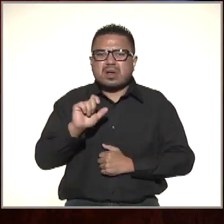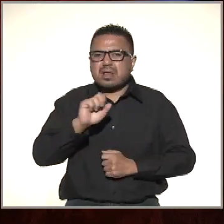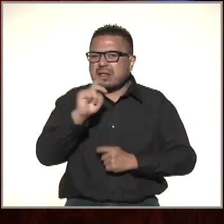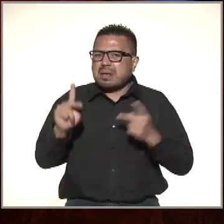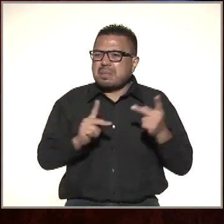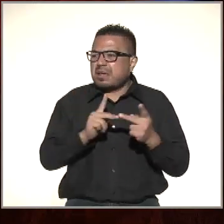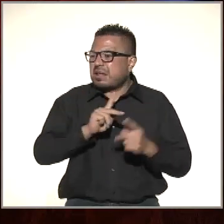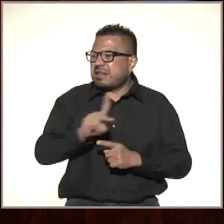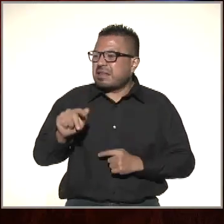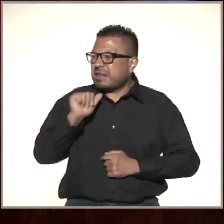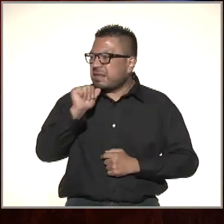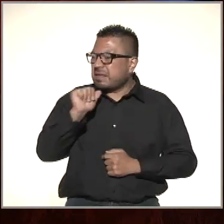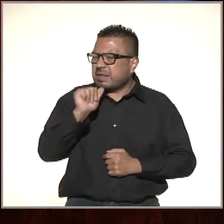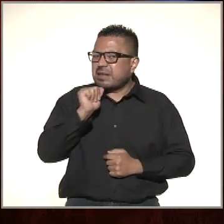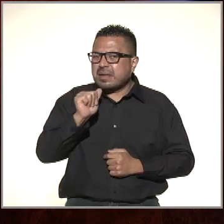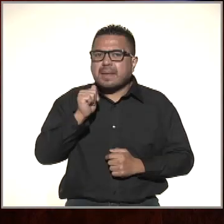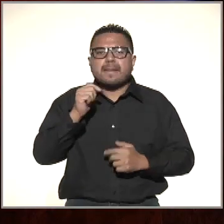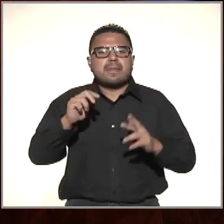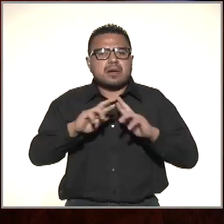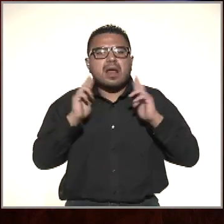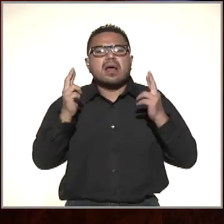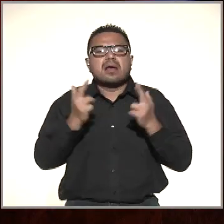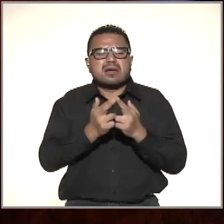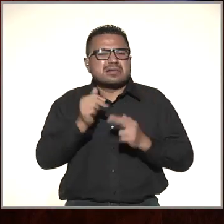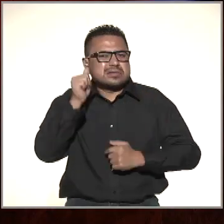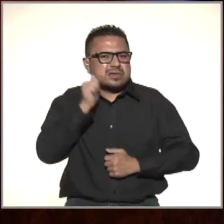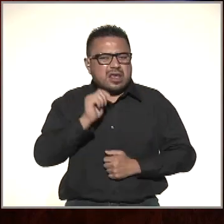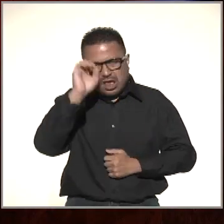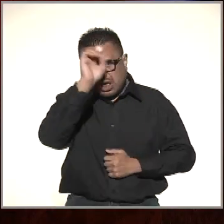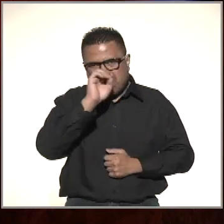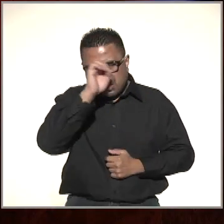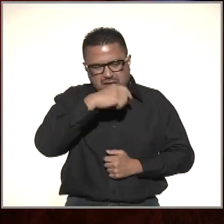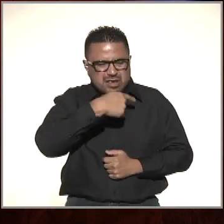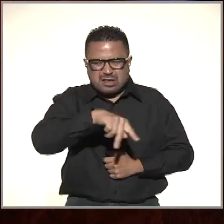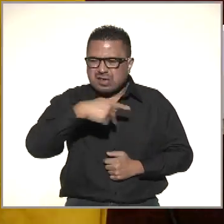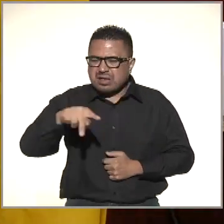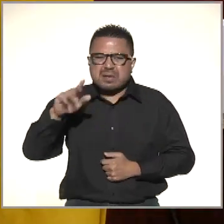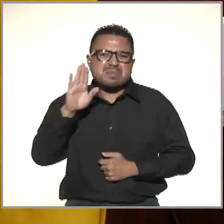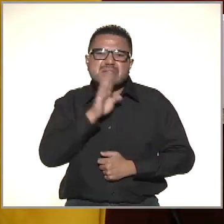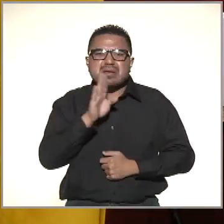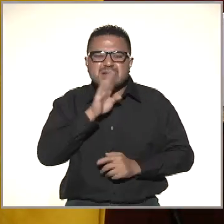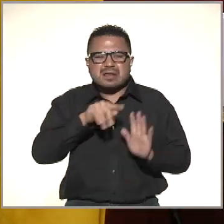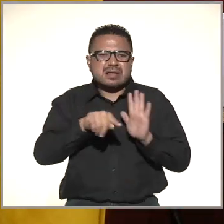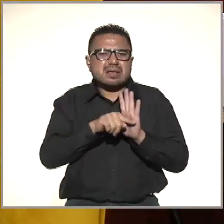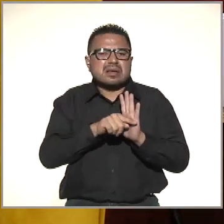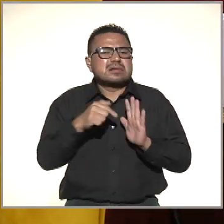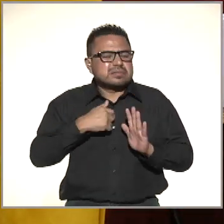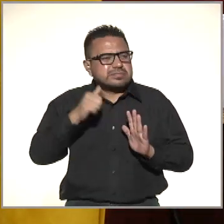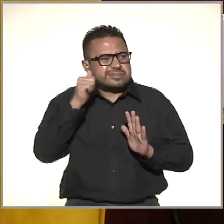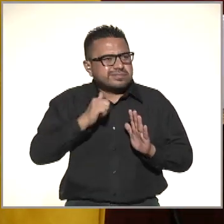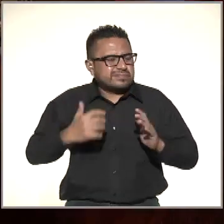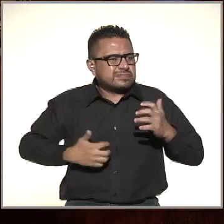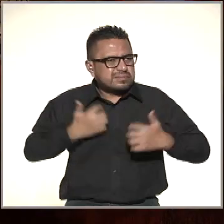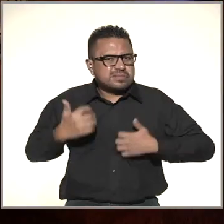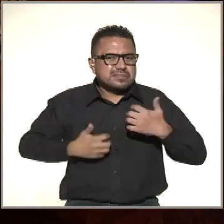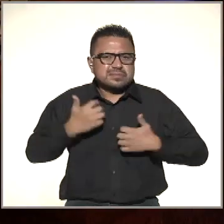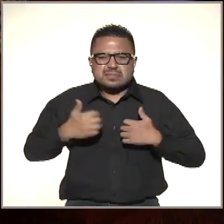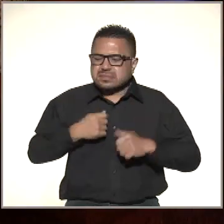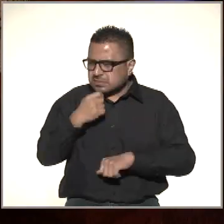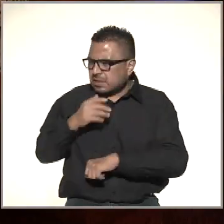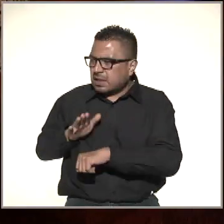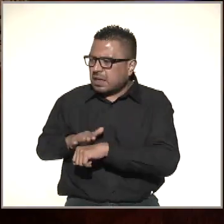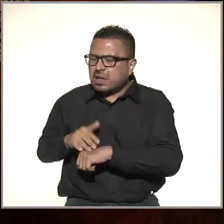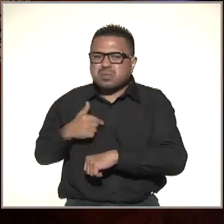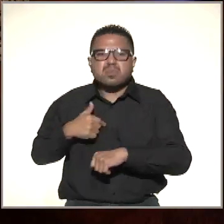de verdad. En cada reunión nunca faltan sus comentarios inapropiados. Yo muchas veces me he enojado y se los hago saber que me